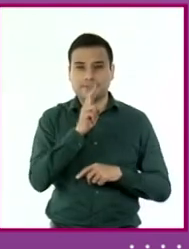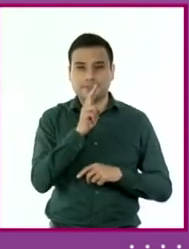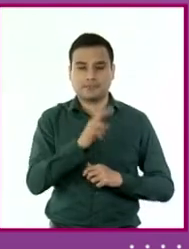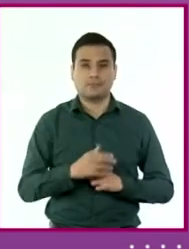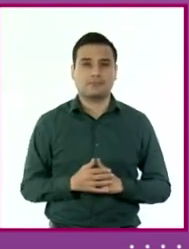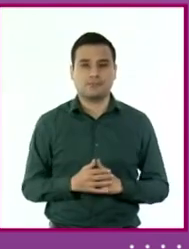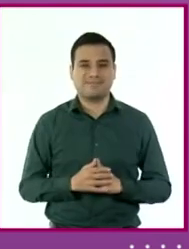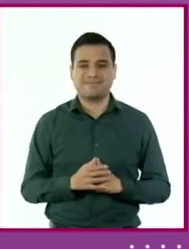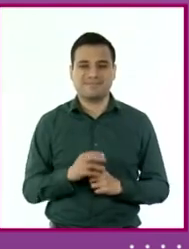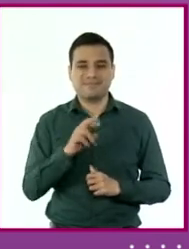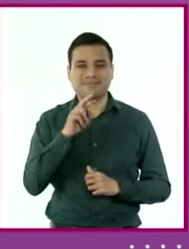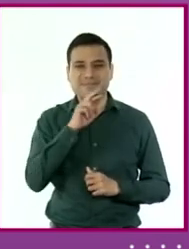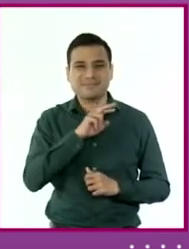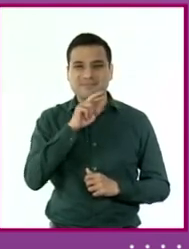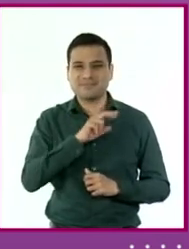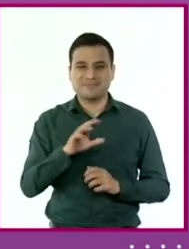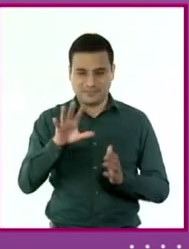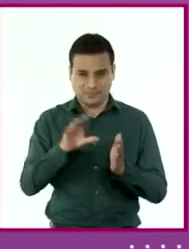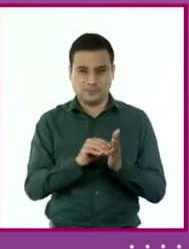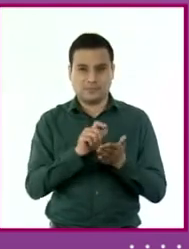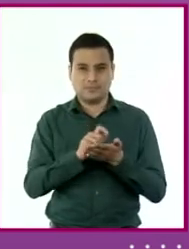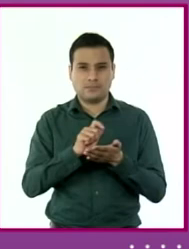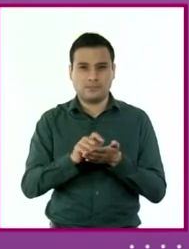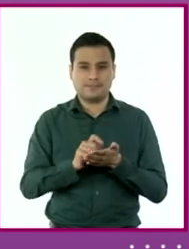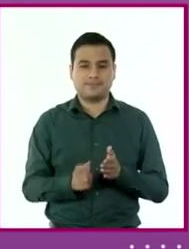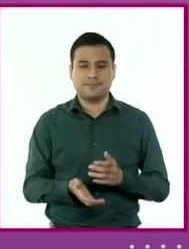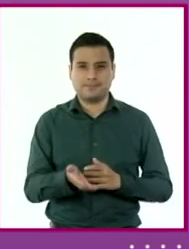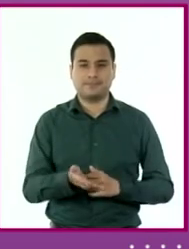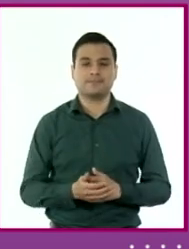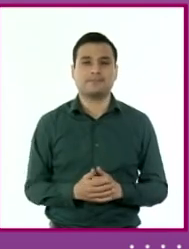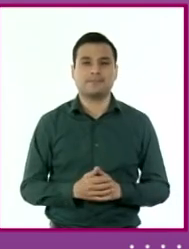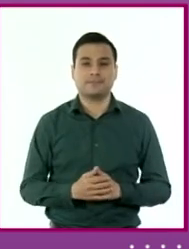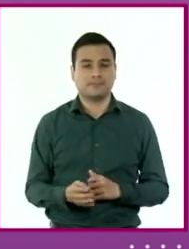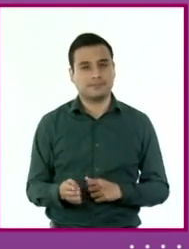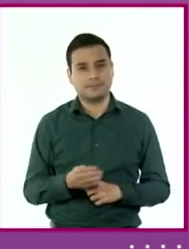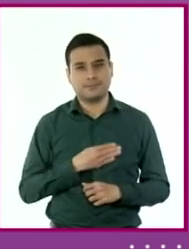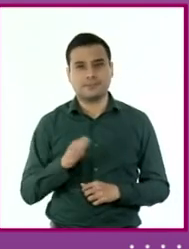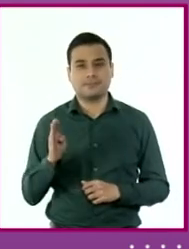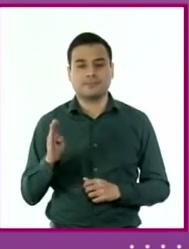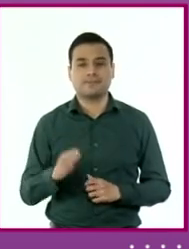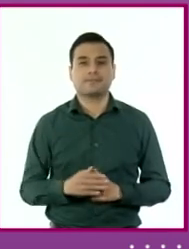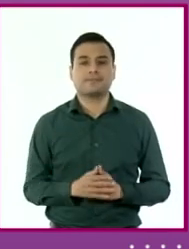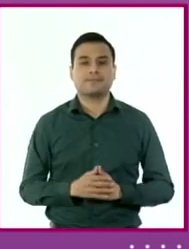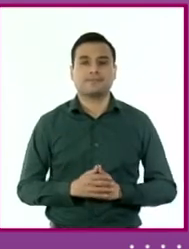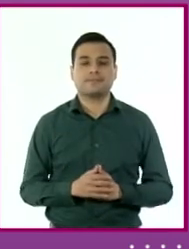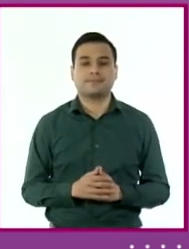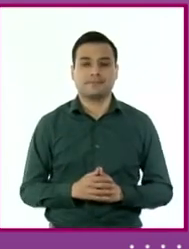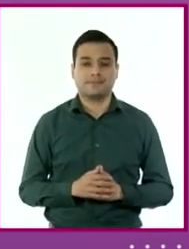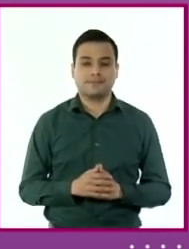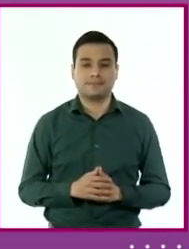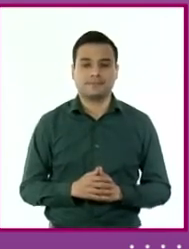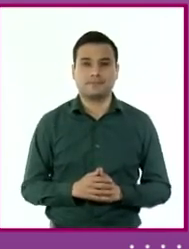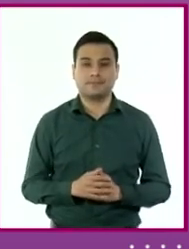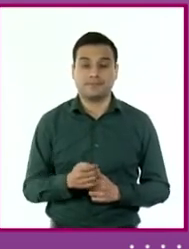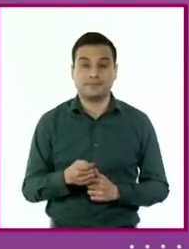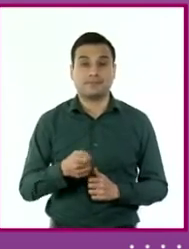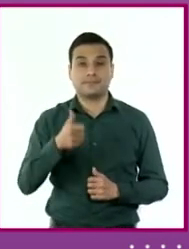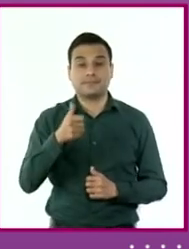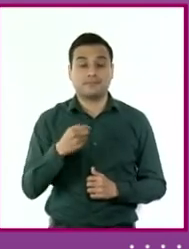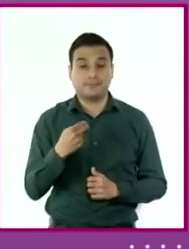Mejor apúrense a completar los datos que escribí. Bueno. First name.